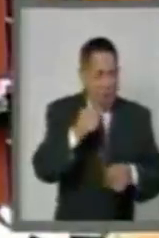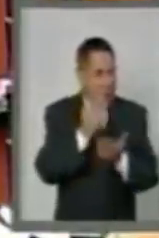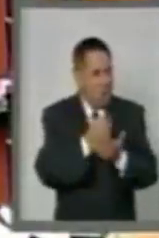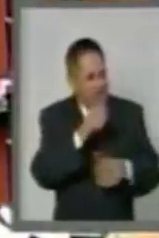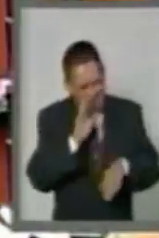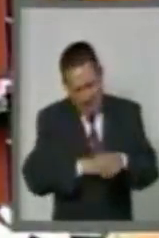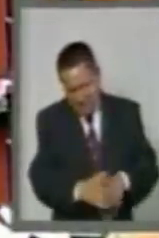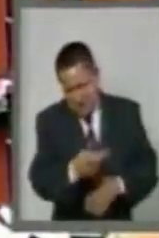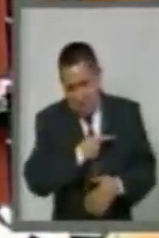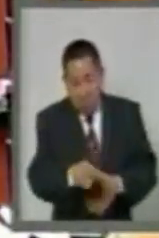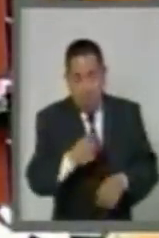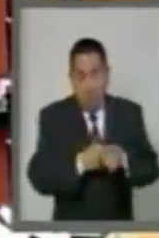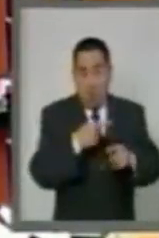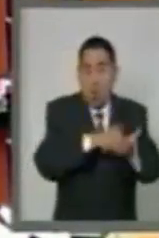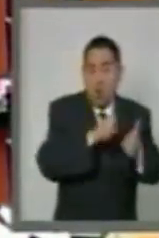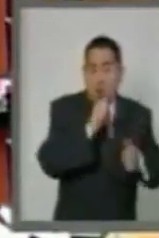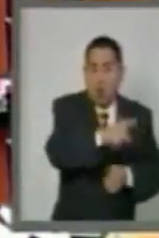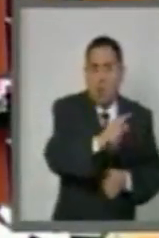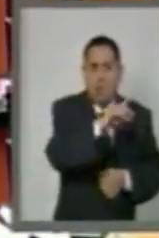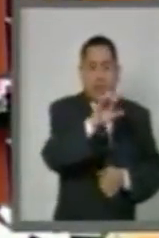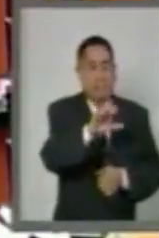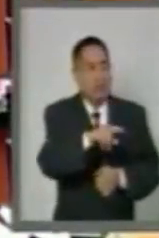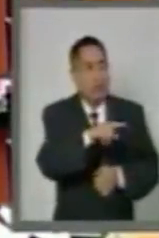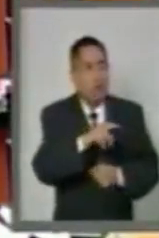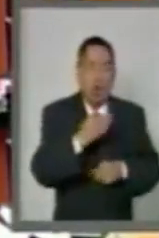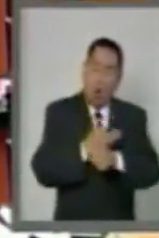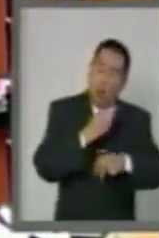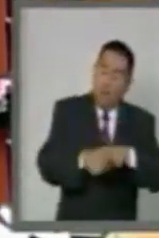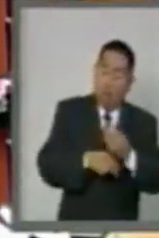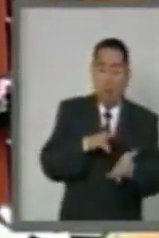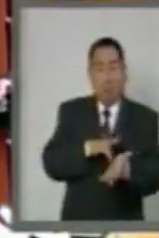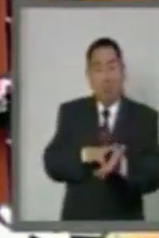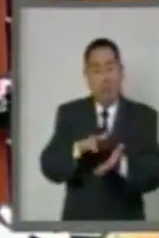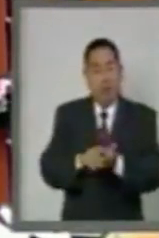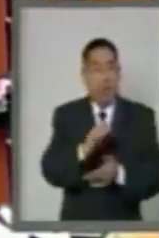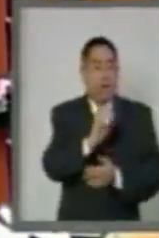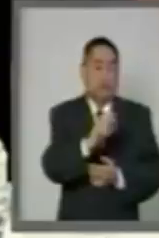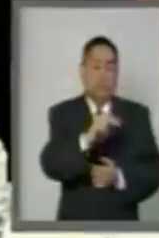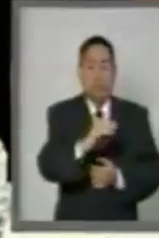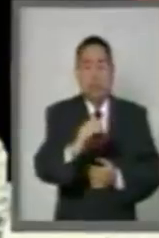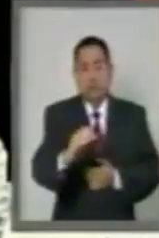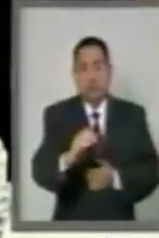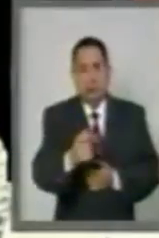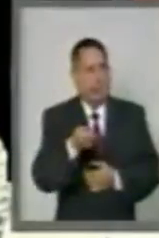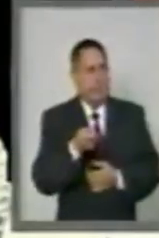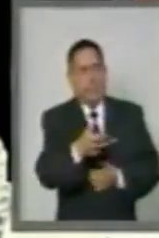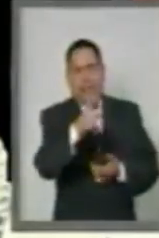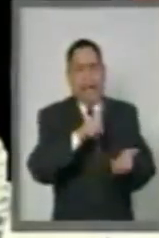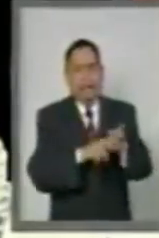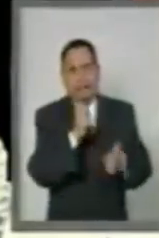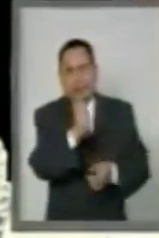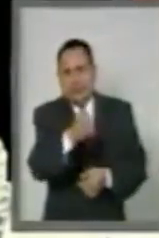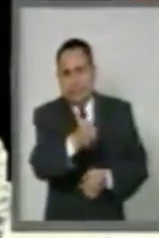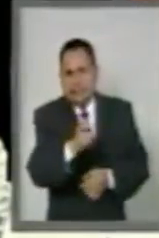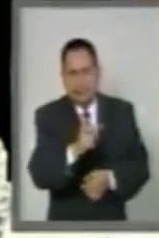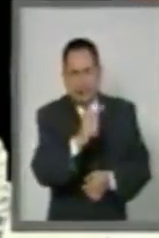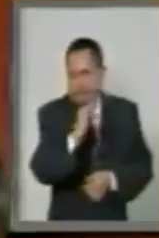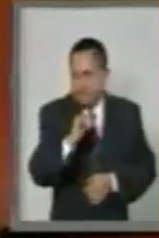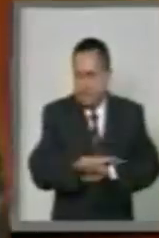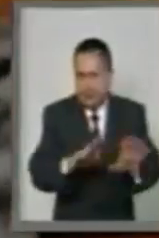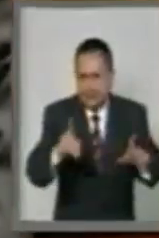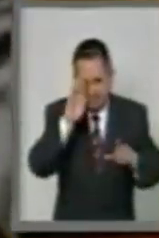miseria por el Tratado de Libre Comercio, vienen a apoyar la CNC. Ese es el PRI, esa CNC neoliberal. ¿Quién